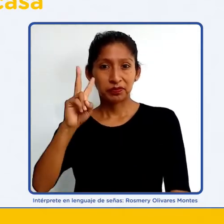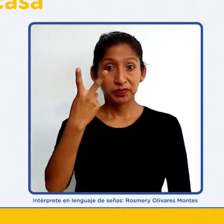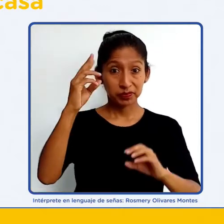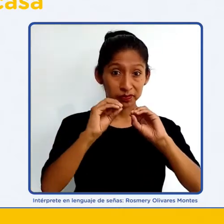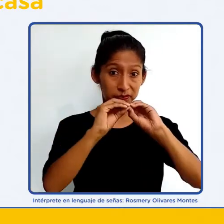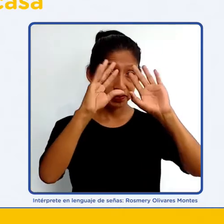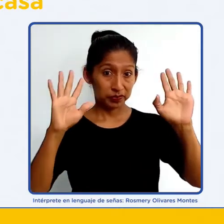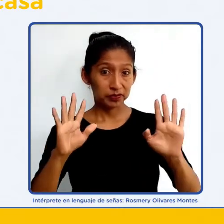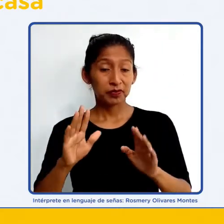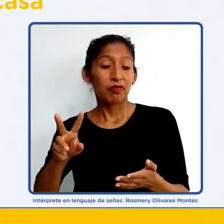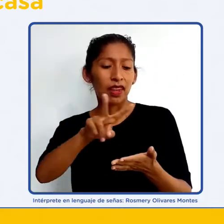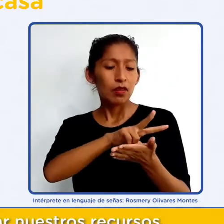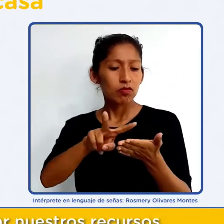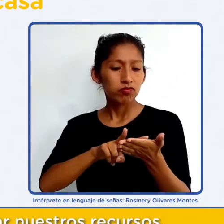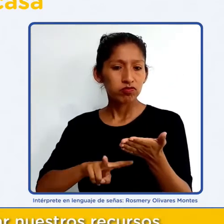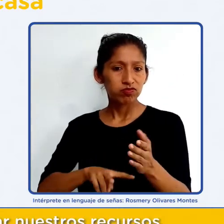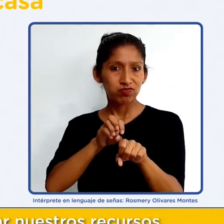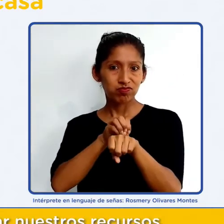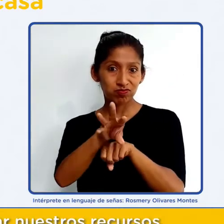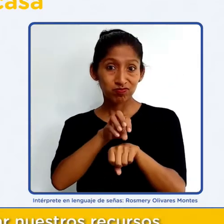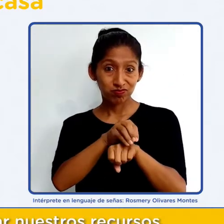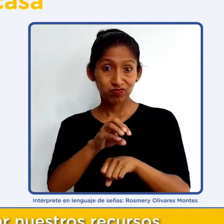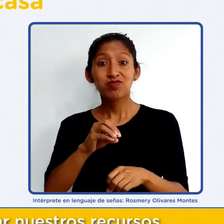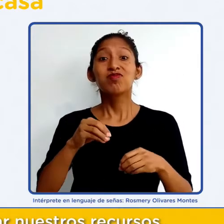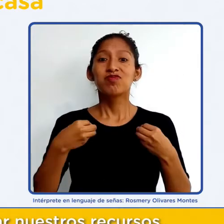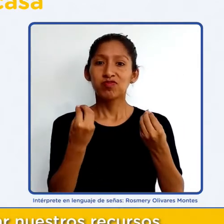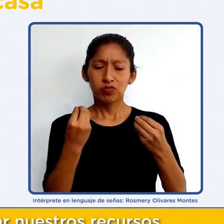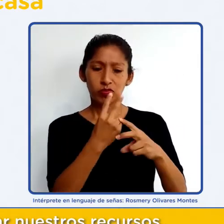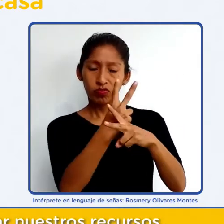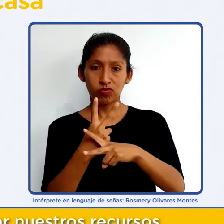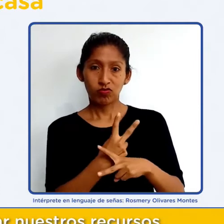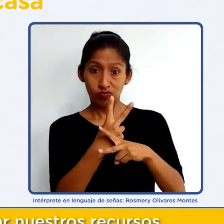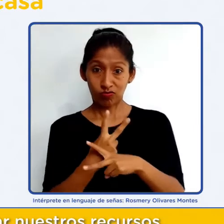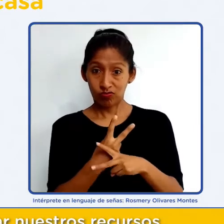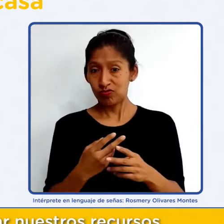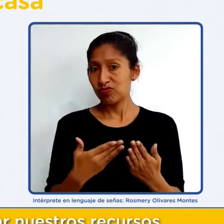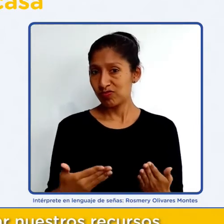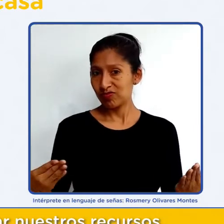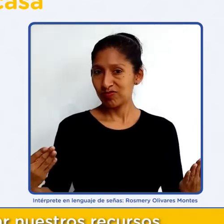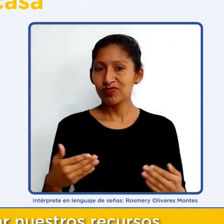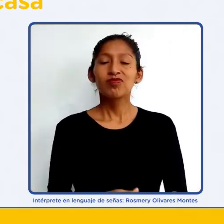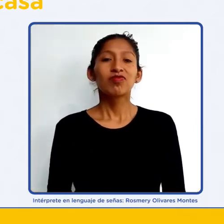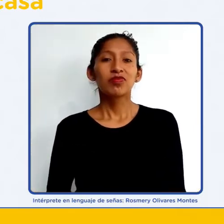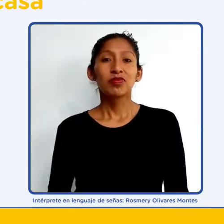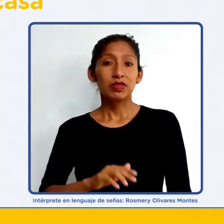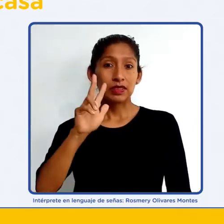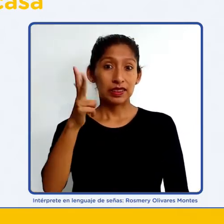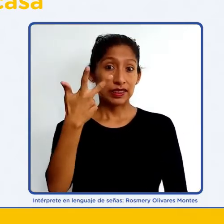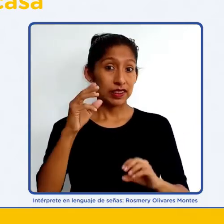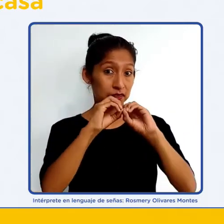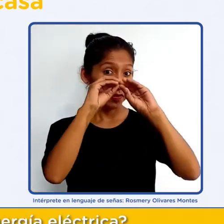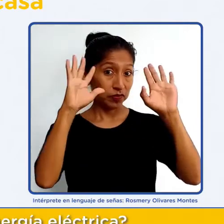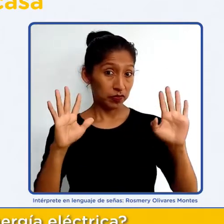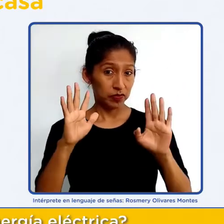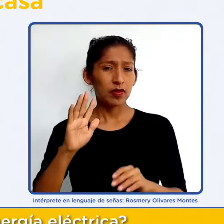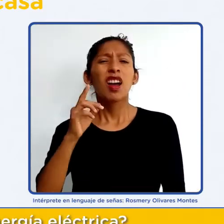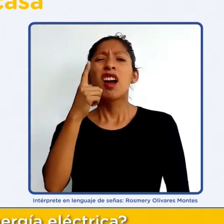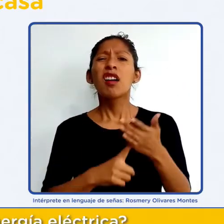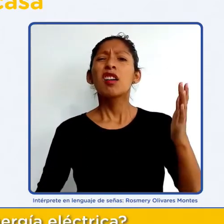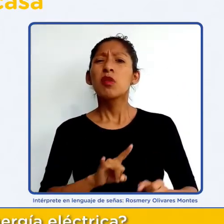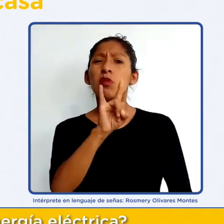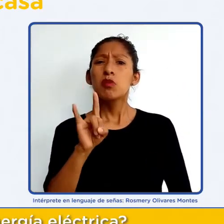eléctrica. Día 2. Leemos consejos para cuidar nuestros recursos. Día 3. ¿Para